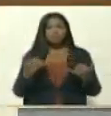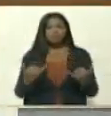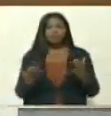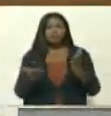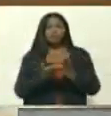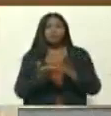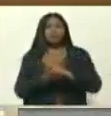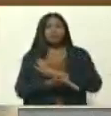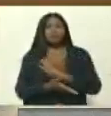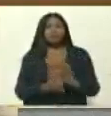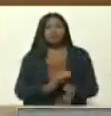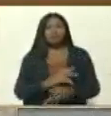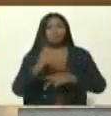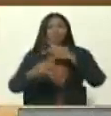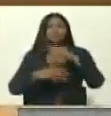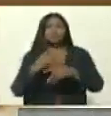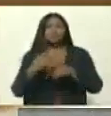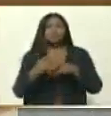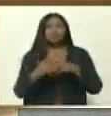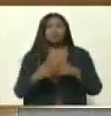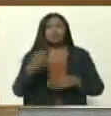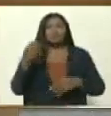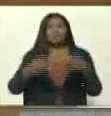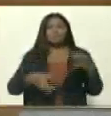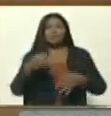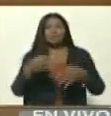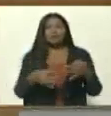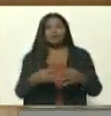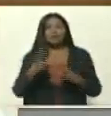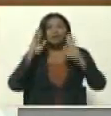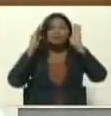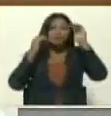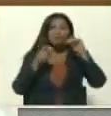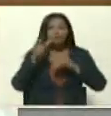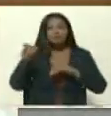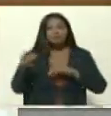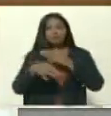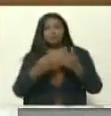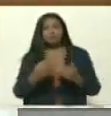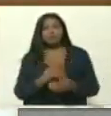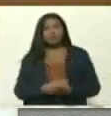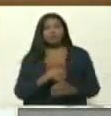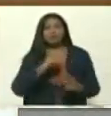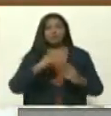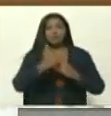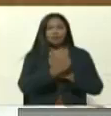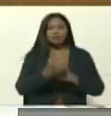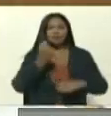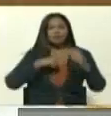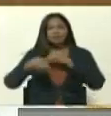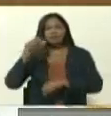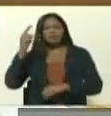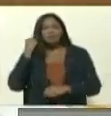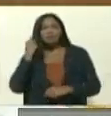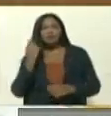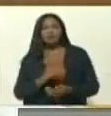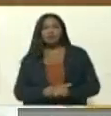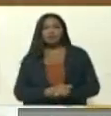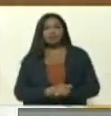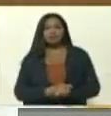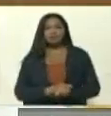son proceso penal, atención a las víctimas, ambiente, defensa de la mujer,